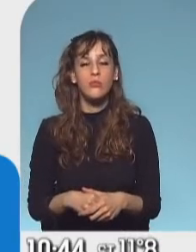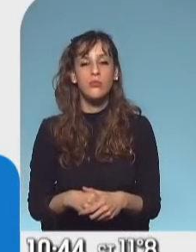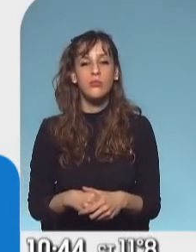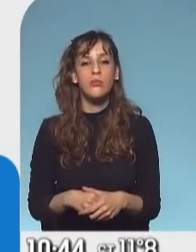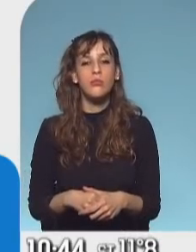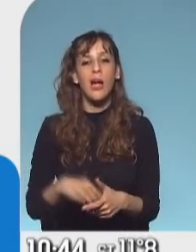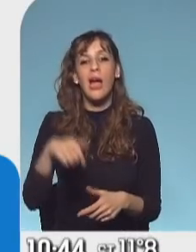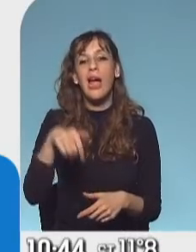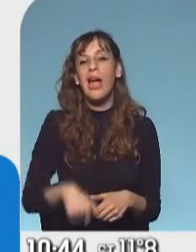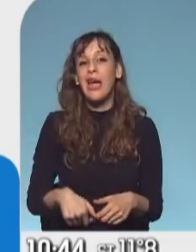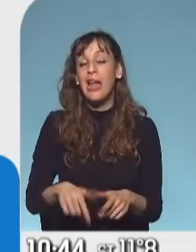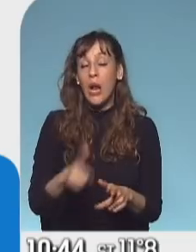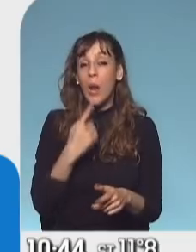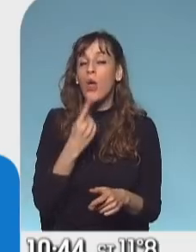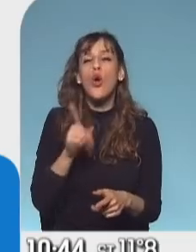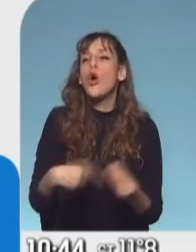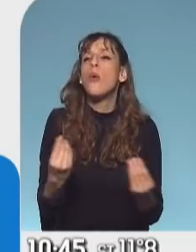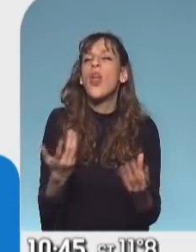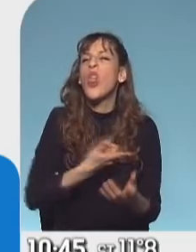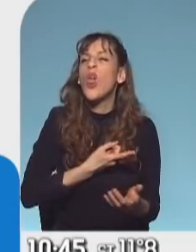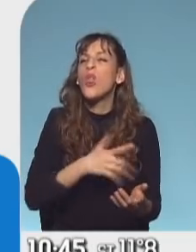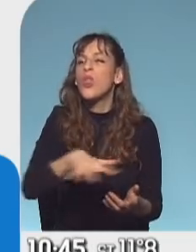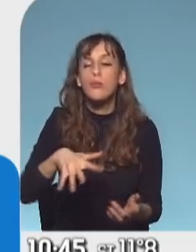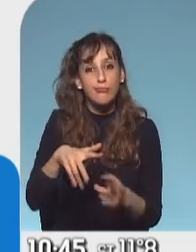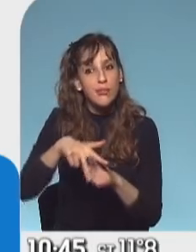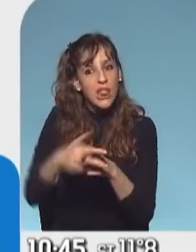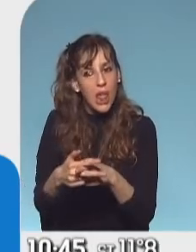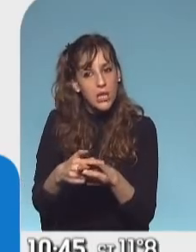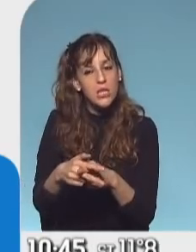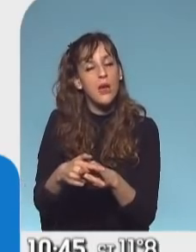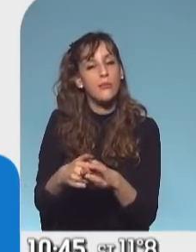Esta no es la anécdota. Le pregunté dónde lo hacían y me contó que lo hacían en un taller